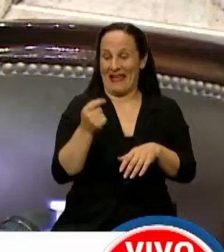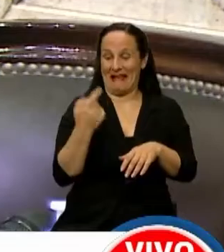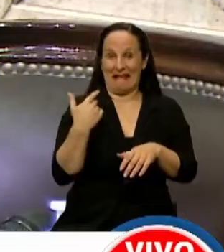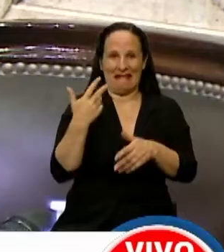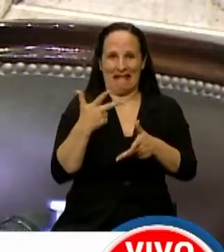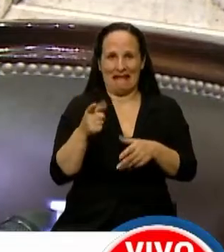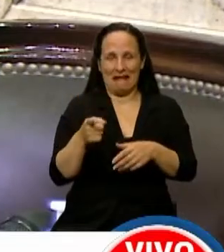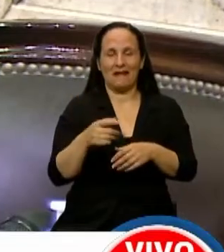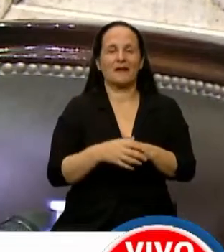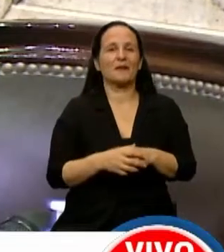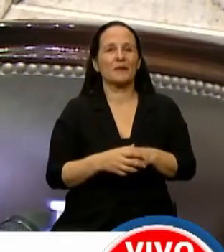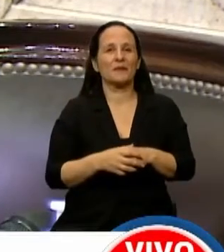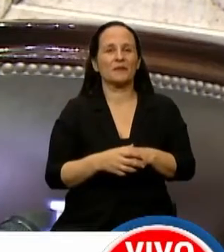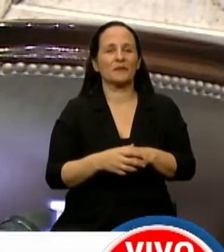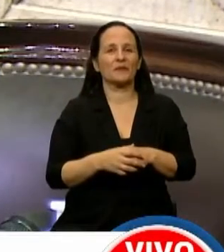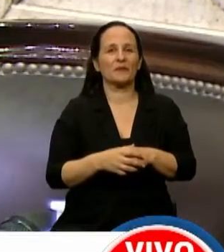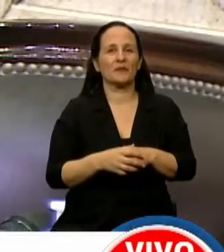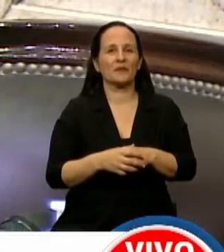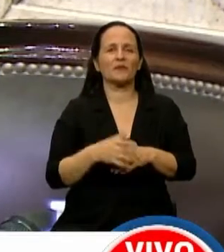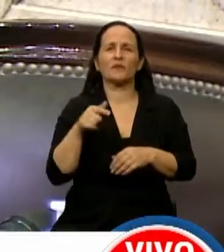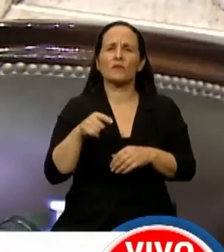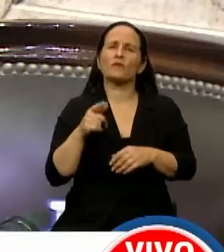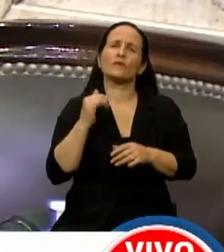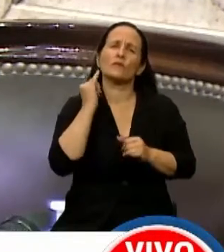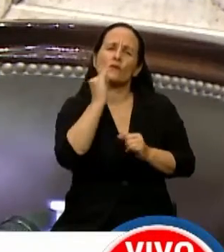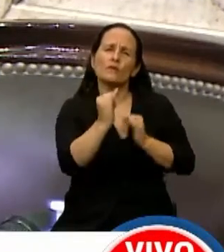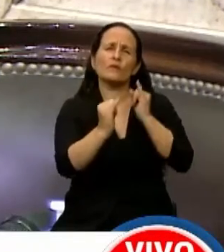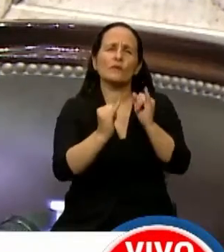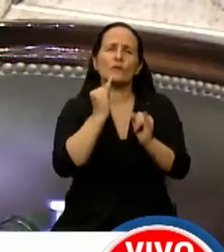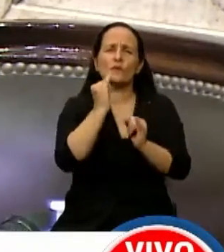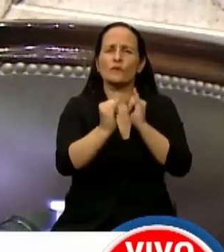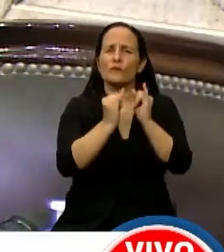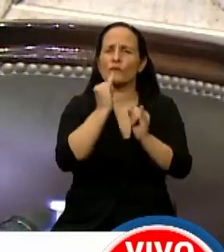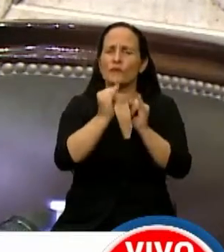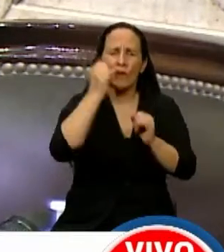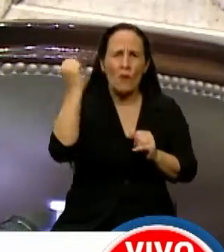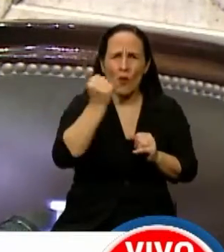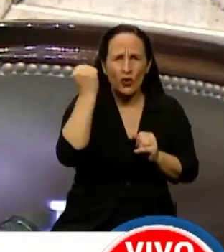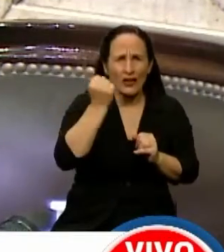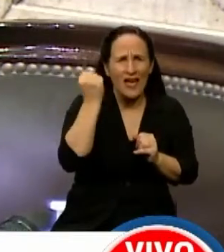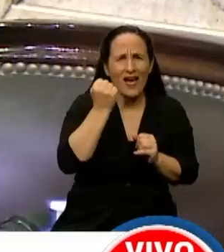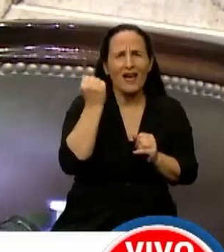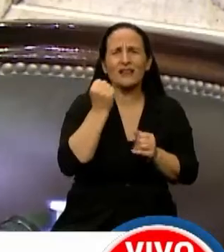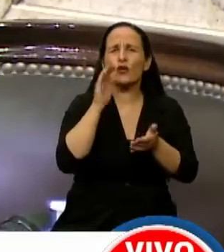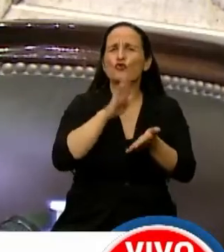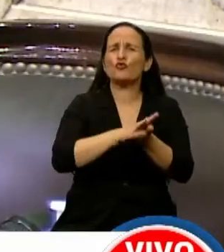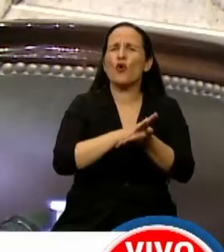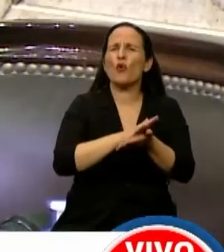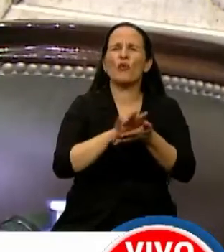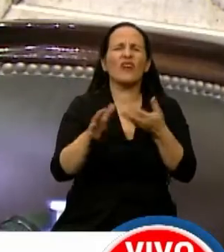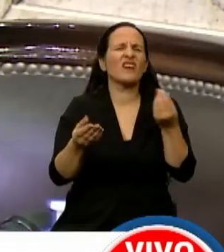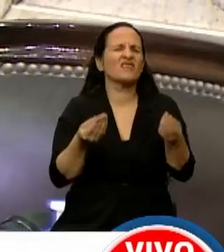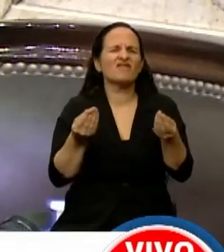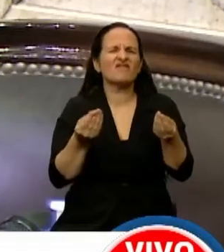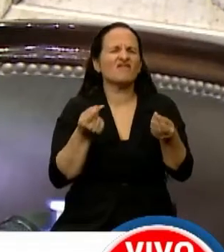propinantes, en la cual daban detalles tan importantes sobre lo que hace